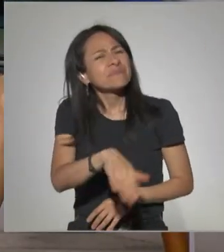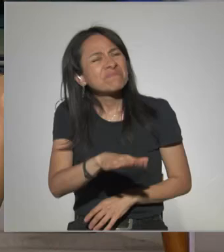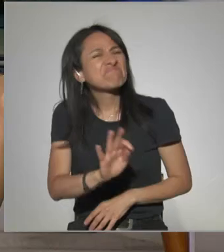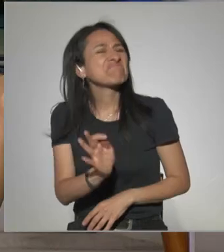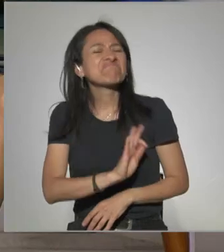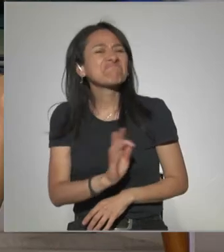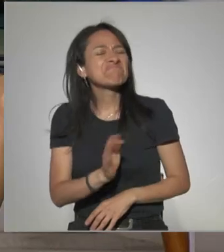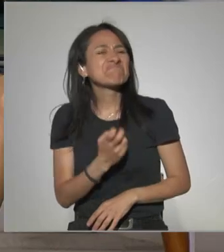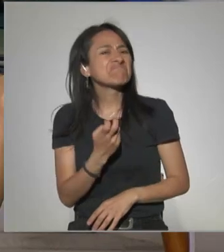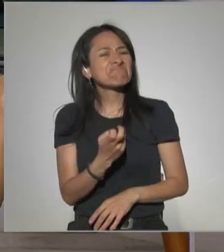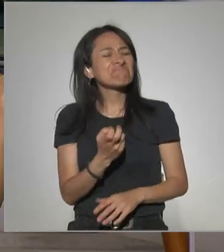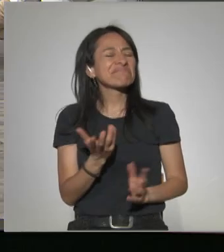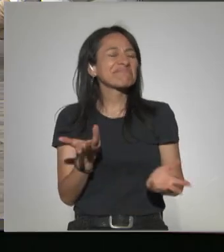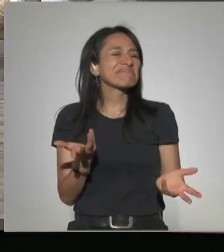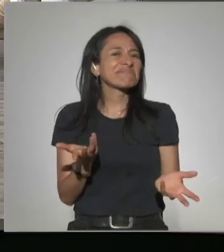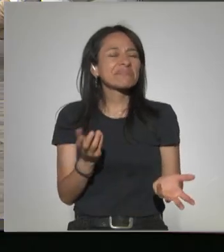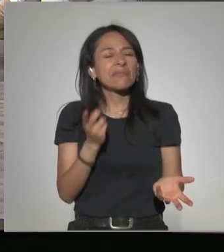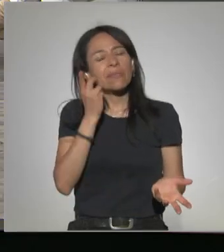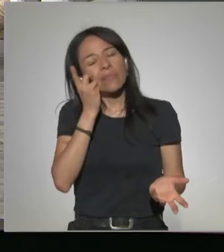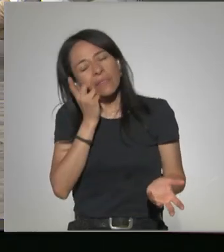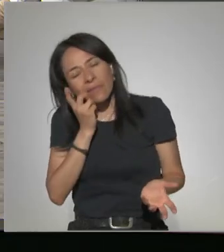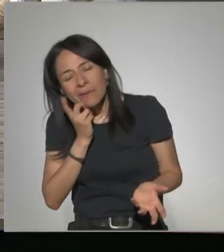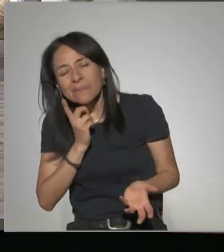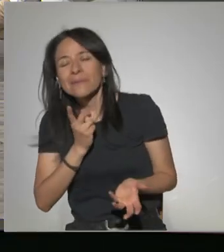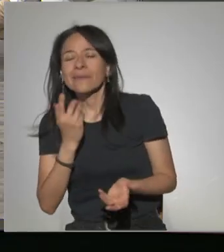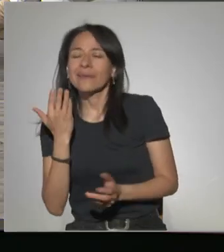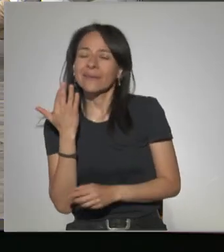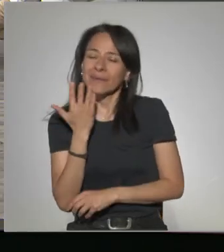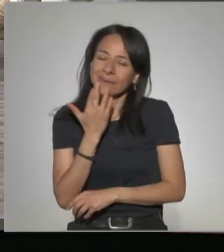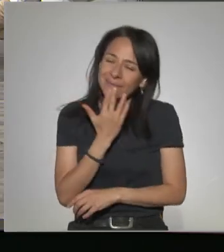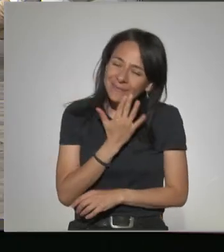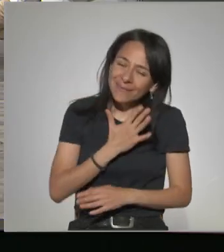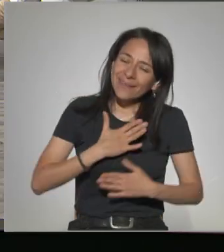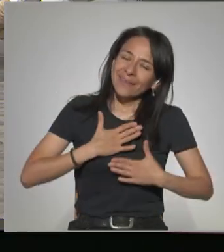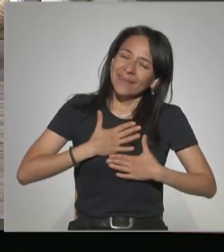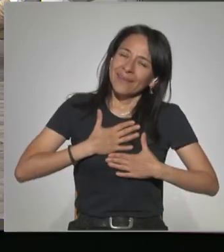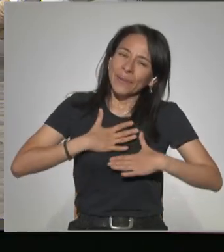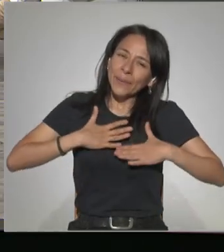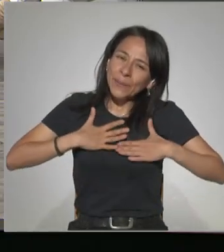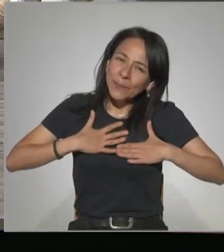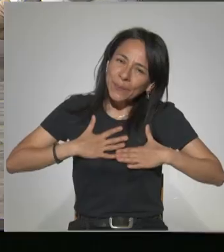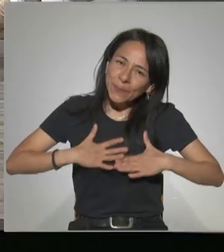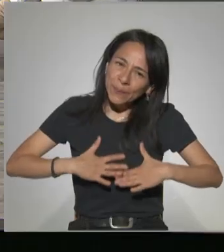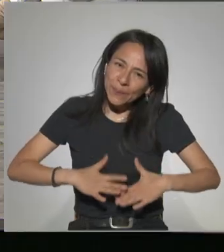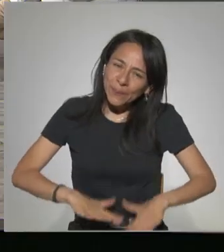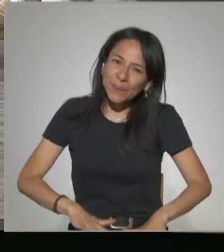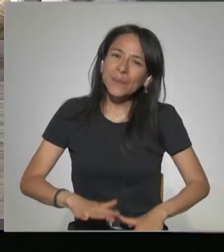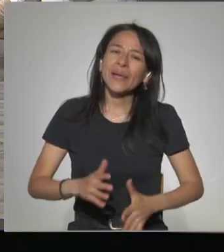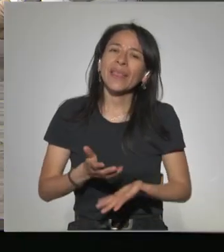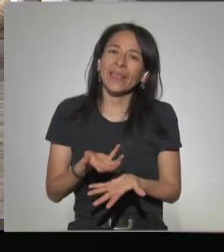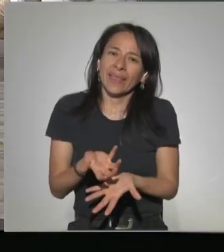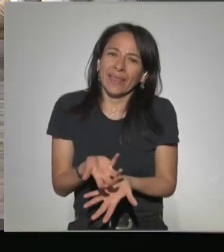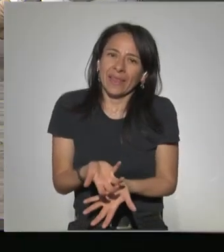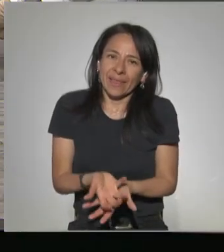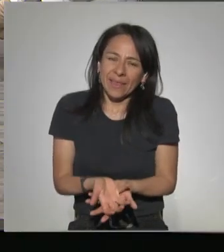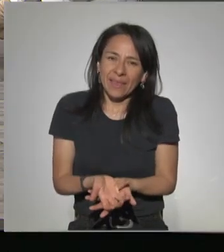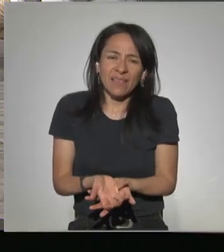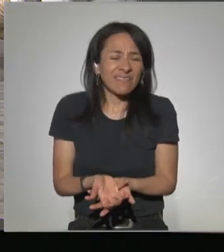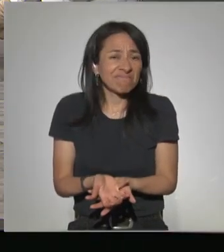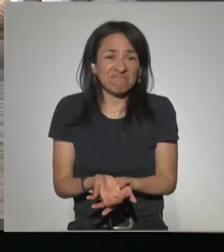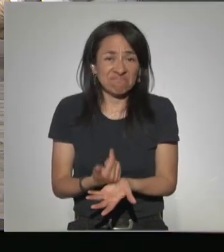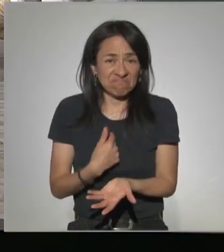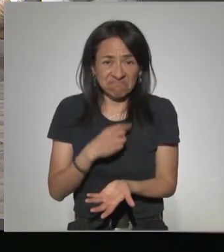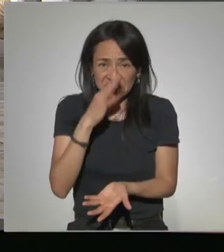este ciclo de dormir y descansar y mantenerme en este estado de estrés